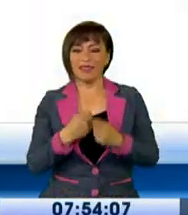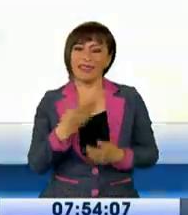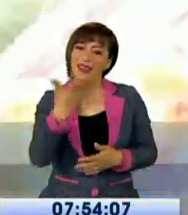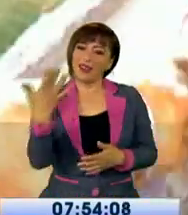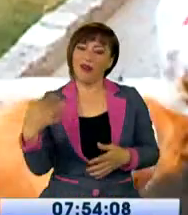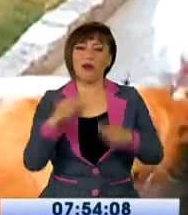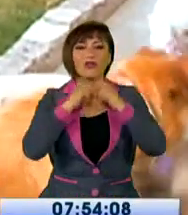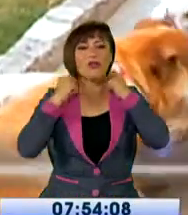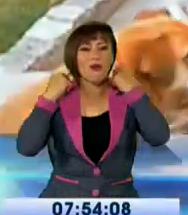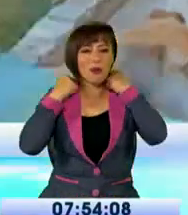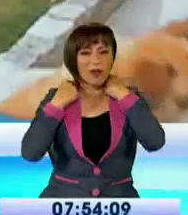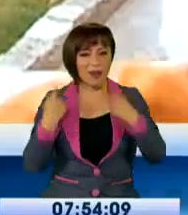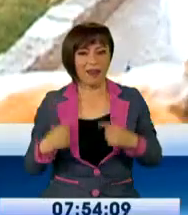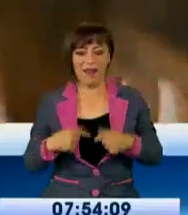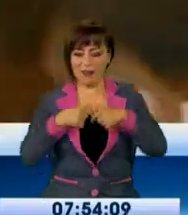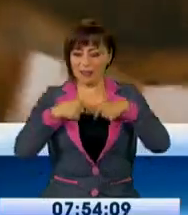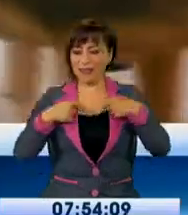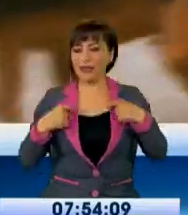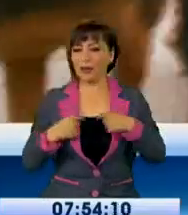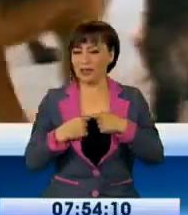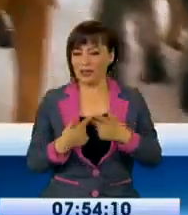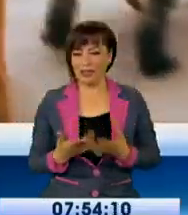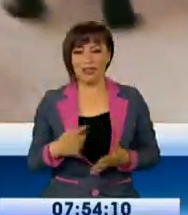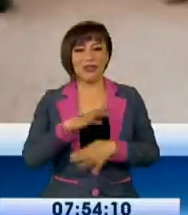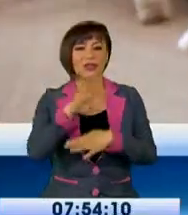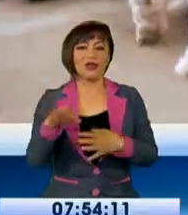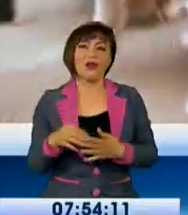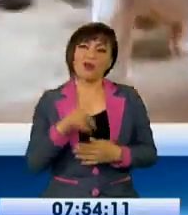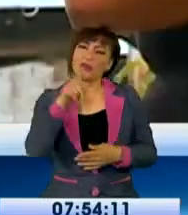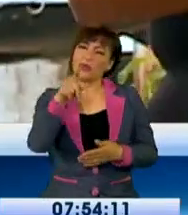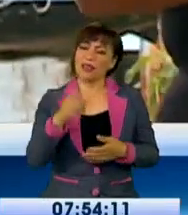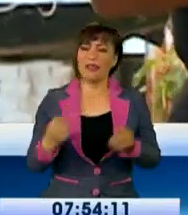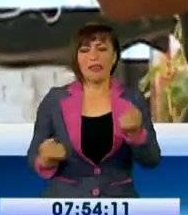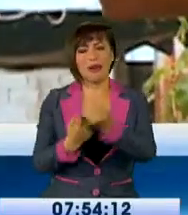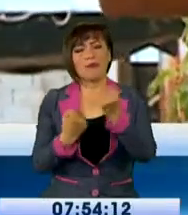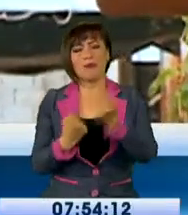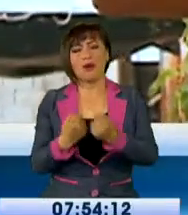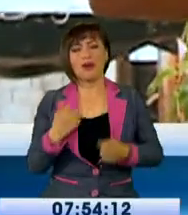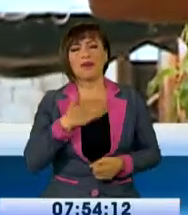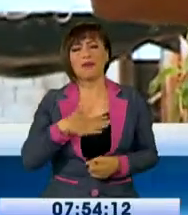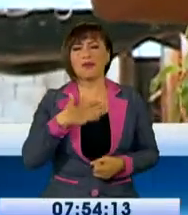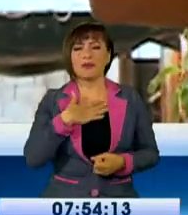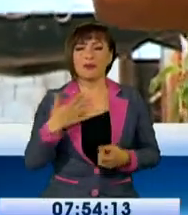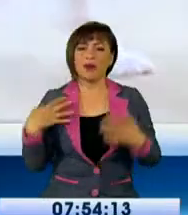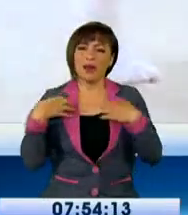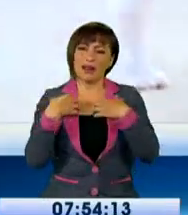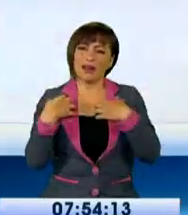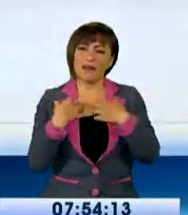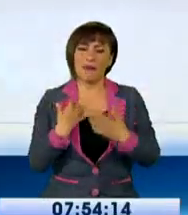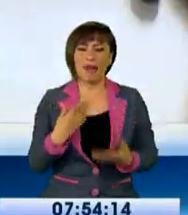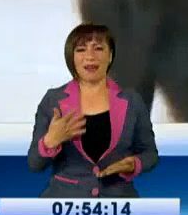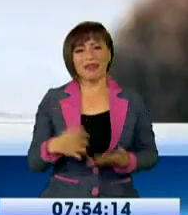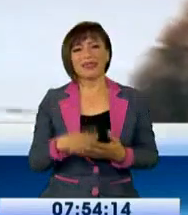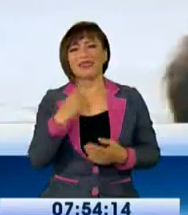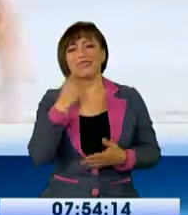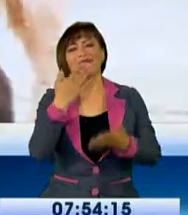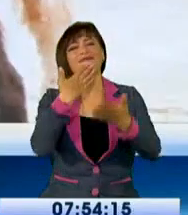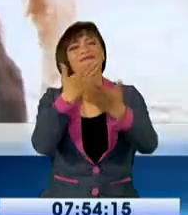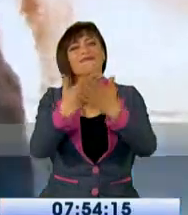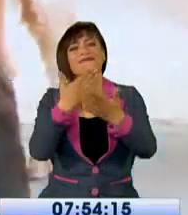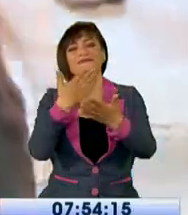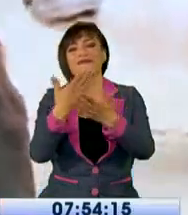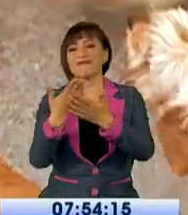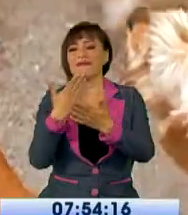consentidos. Si les da una patita, recibirá el mejor pago, la gratitud y el cariño incondicional de estos ángeles de cuatro